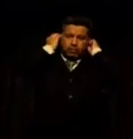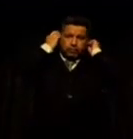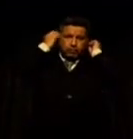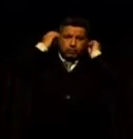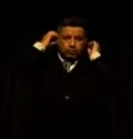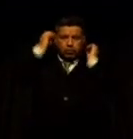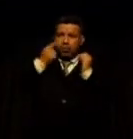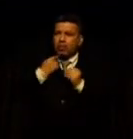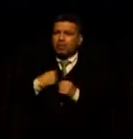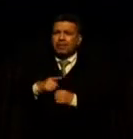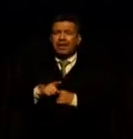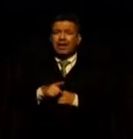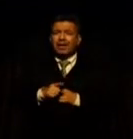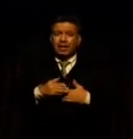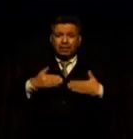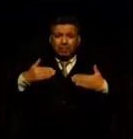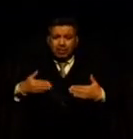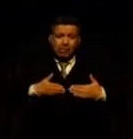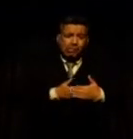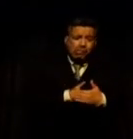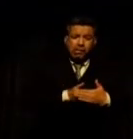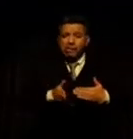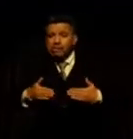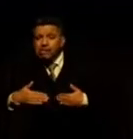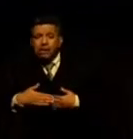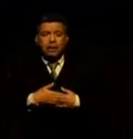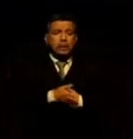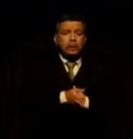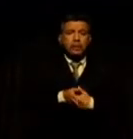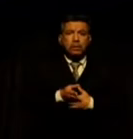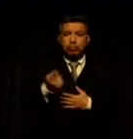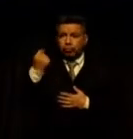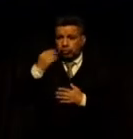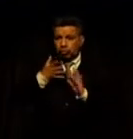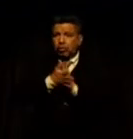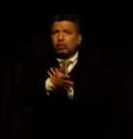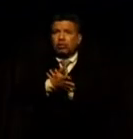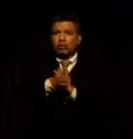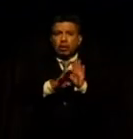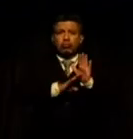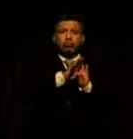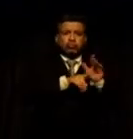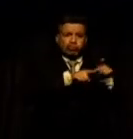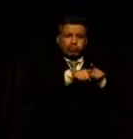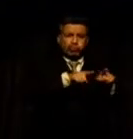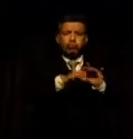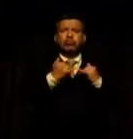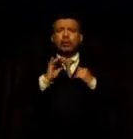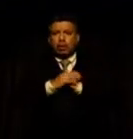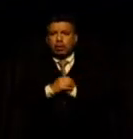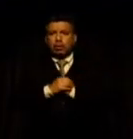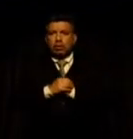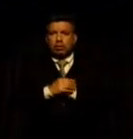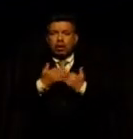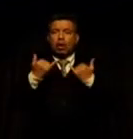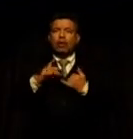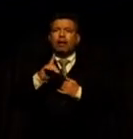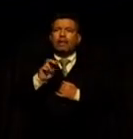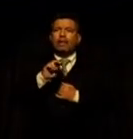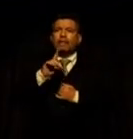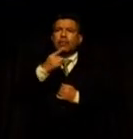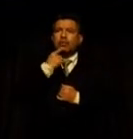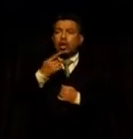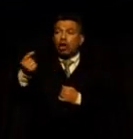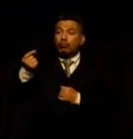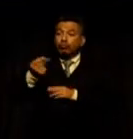hay muchos obstáculos algunos de los que acaba de mencionar que ya están superados y cuando ya me dice david oiga allá adentro